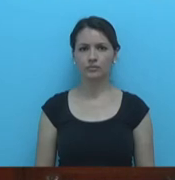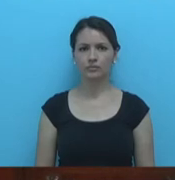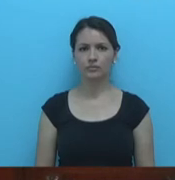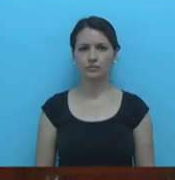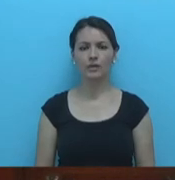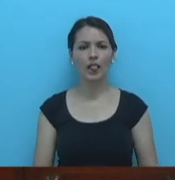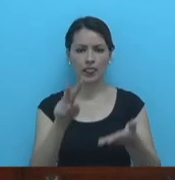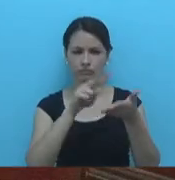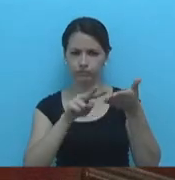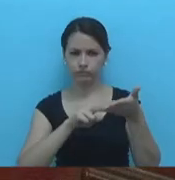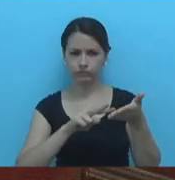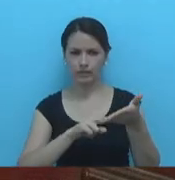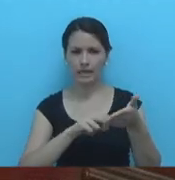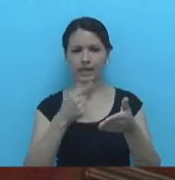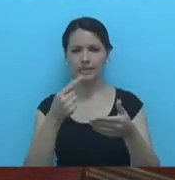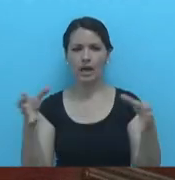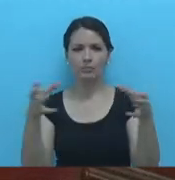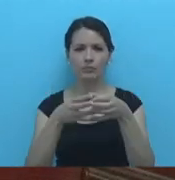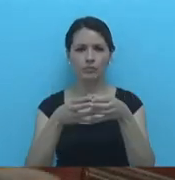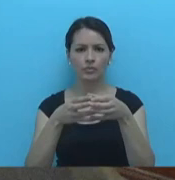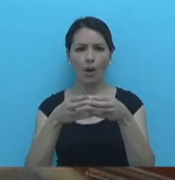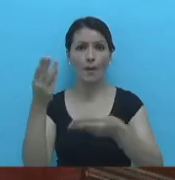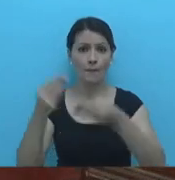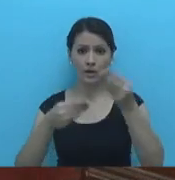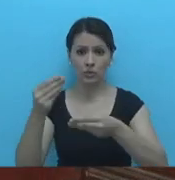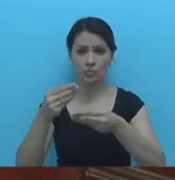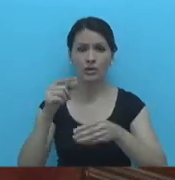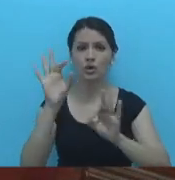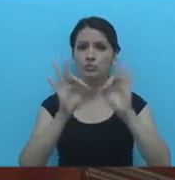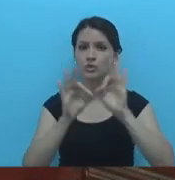La Comisión de Presupuesto y Hacienda ha considerado el proyecto de ley número